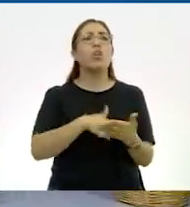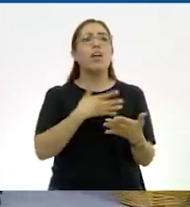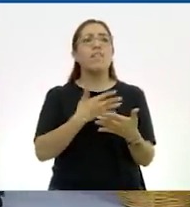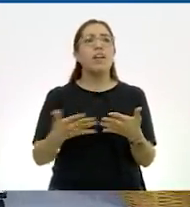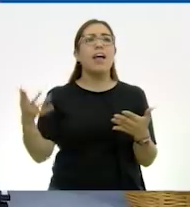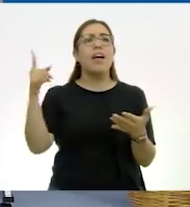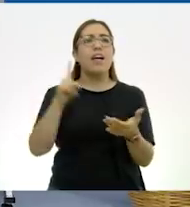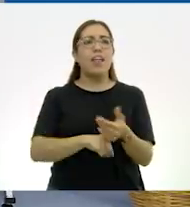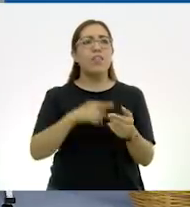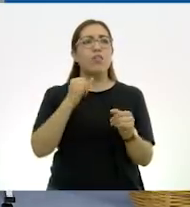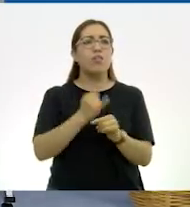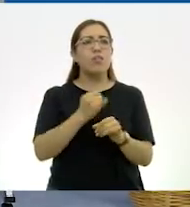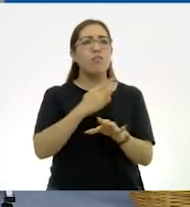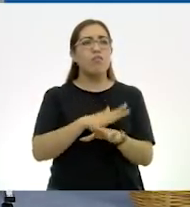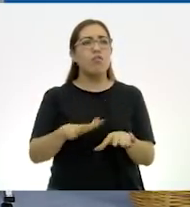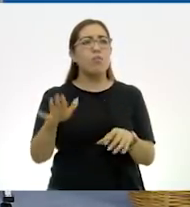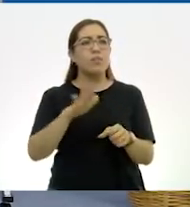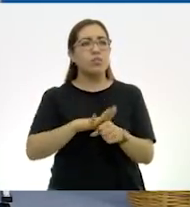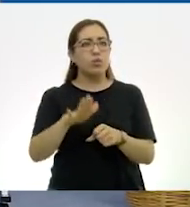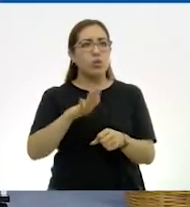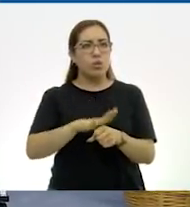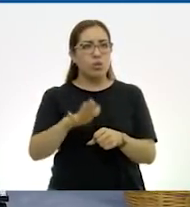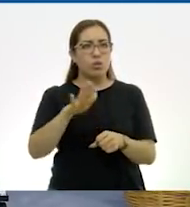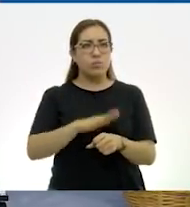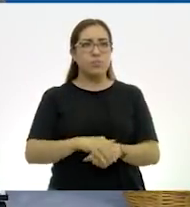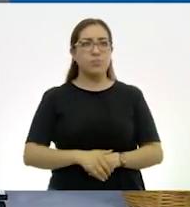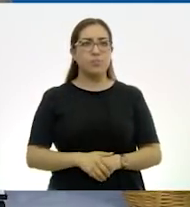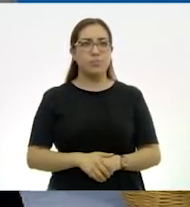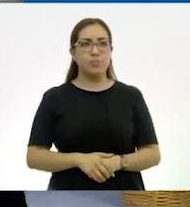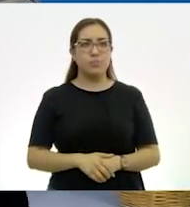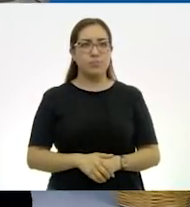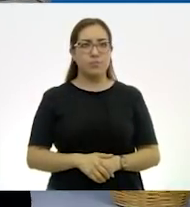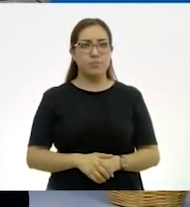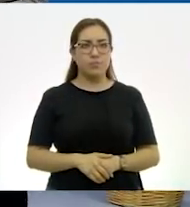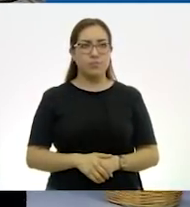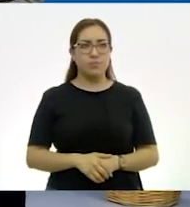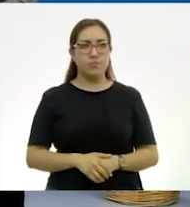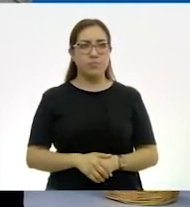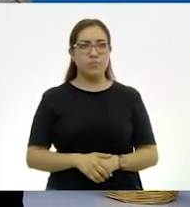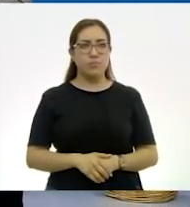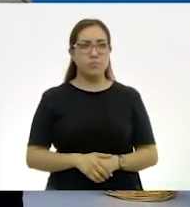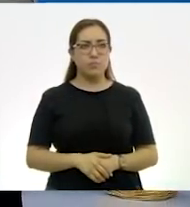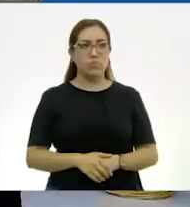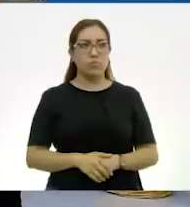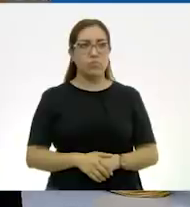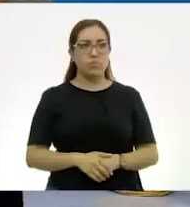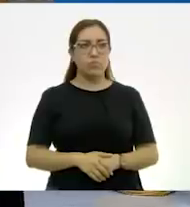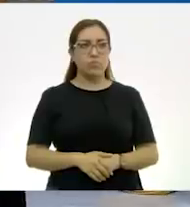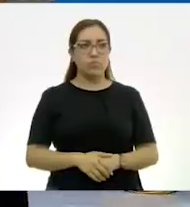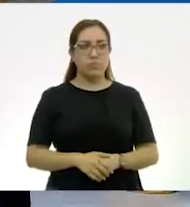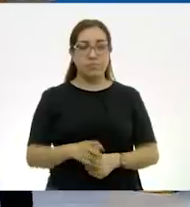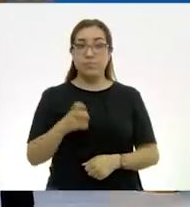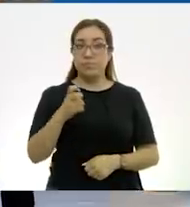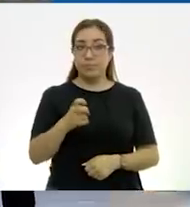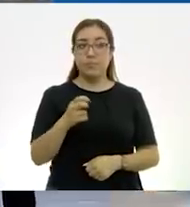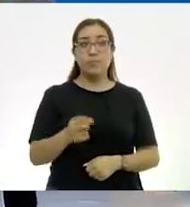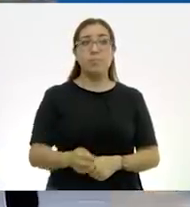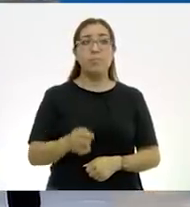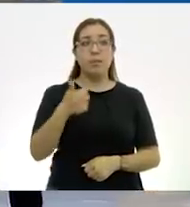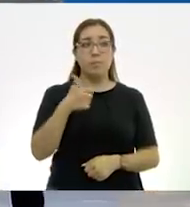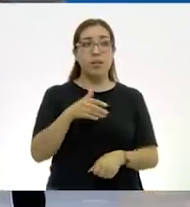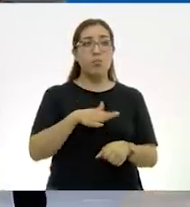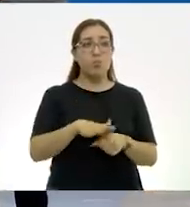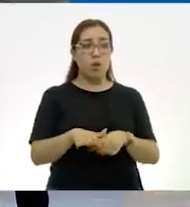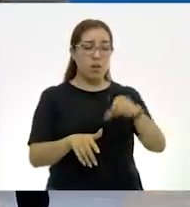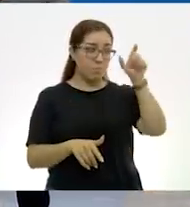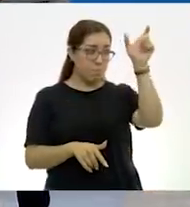contener? Bueno, vamos a poner ahí Pásamelo, profe, yo aquí lo... qué tipo de civilización tenemos, Ajá, esa va a ser Sí. una primera columna, ¿cierto?